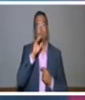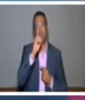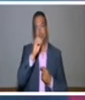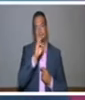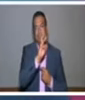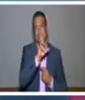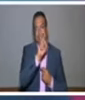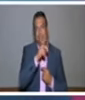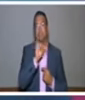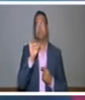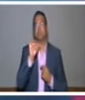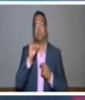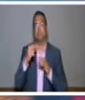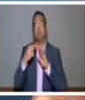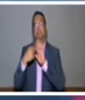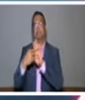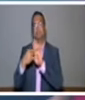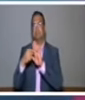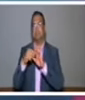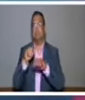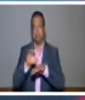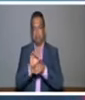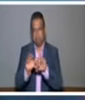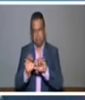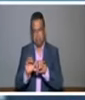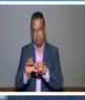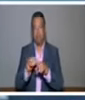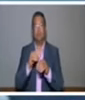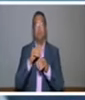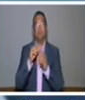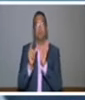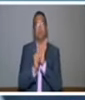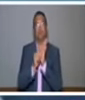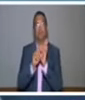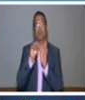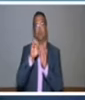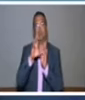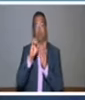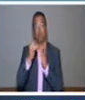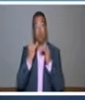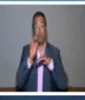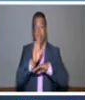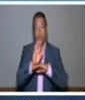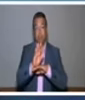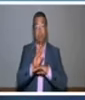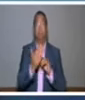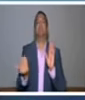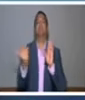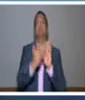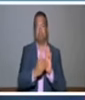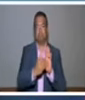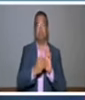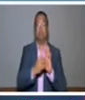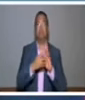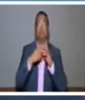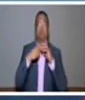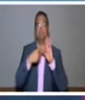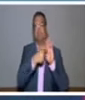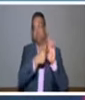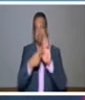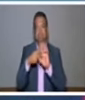que también estamos transmitiendo a través de la web el periódico internacional Metro. Esta tarde retransmite Sistema TV a